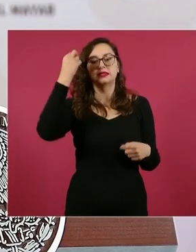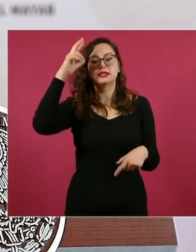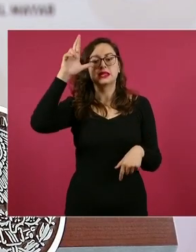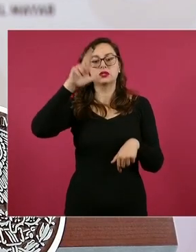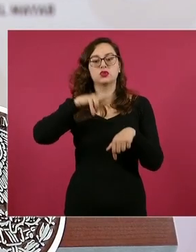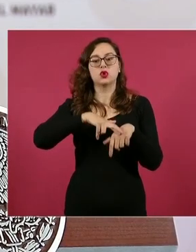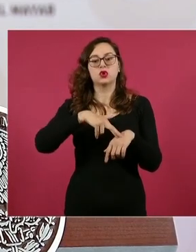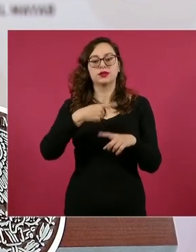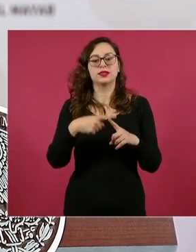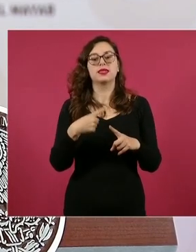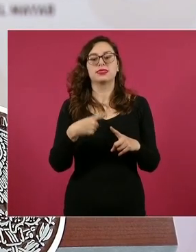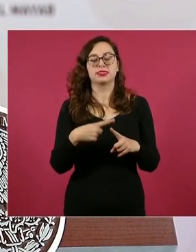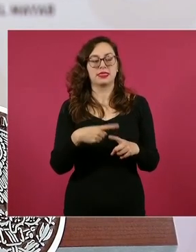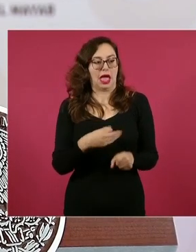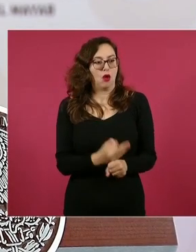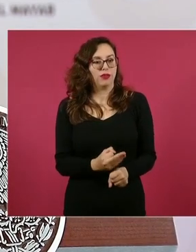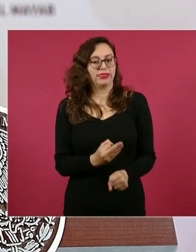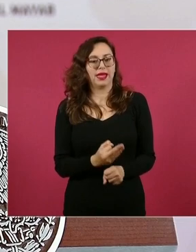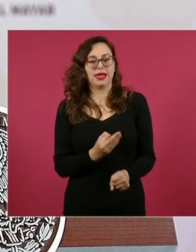de la